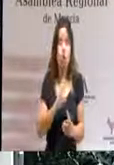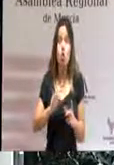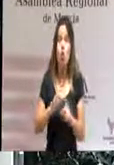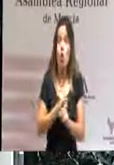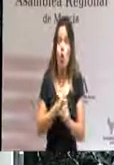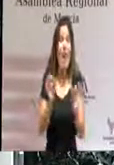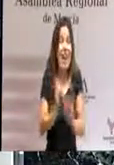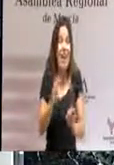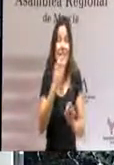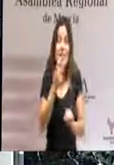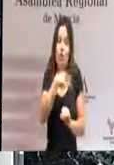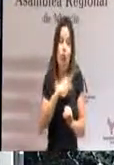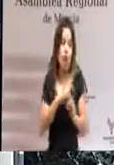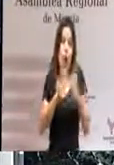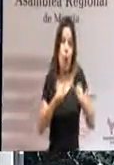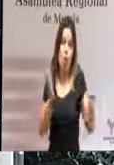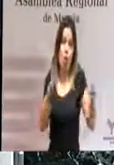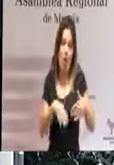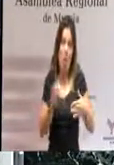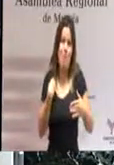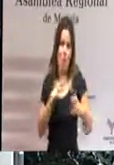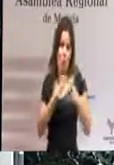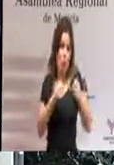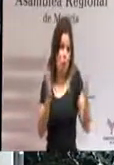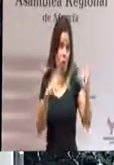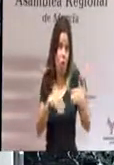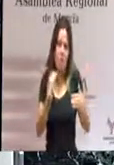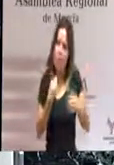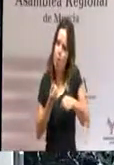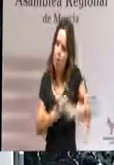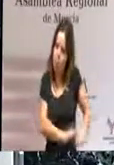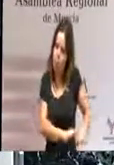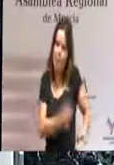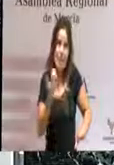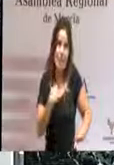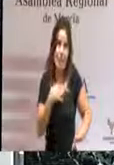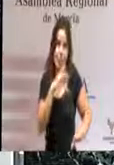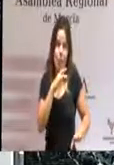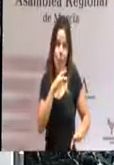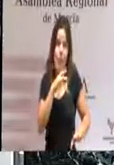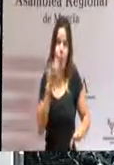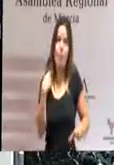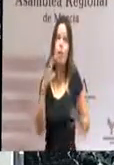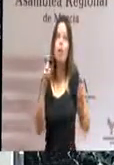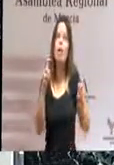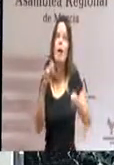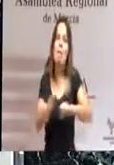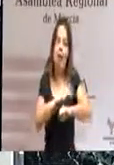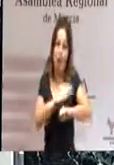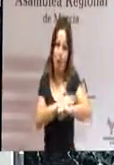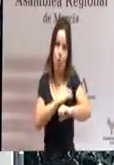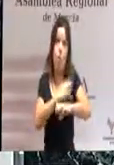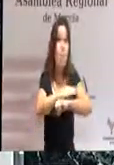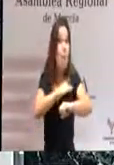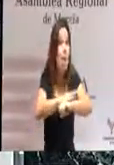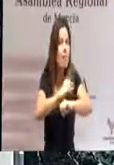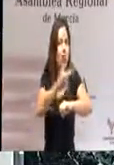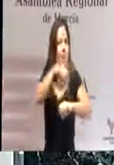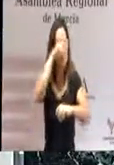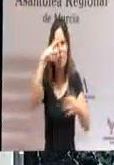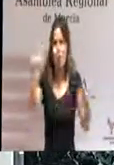el enfrentamiento. Un enfrentamiento que debemos aparcar desde para cuando hablemos del Mar Menor. El Mar Menor nos